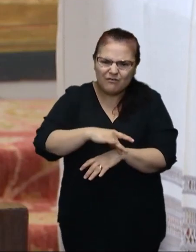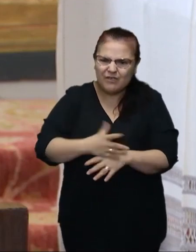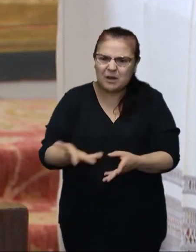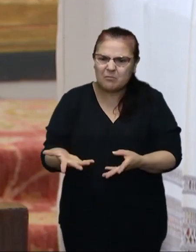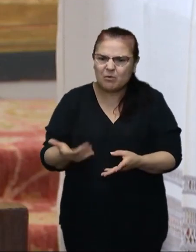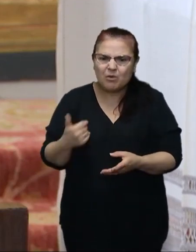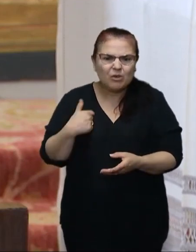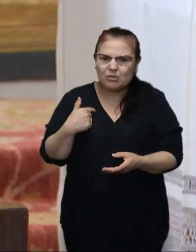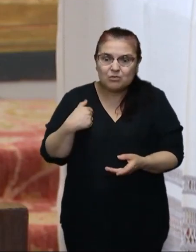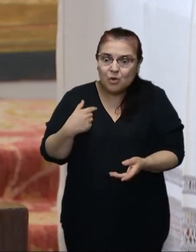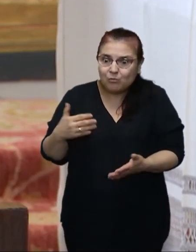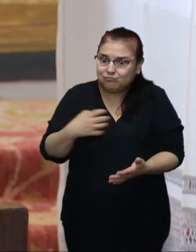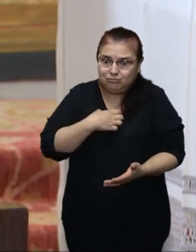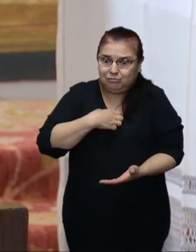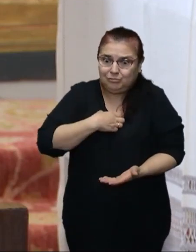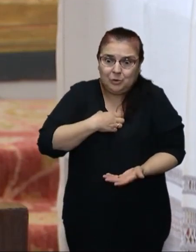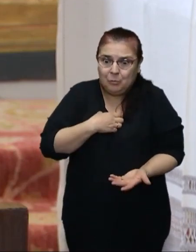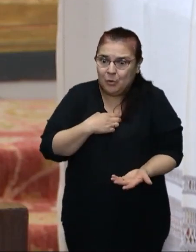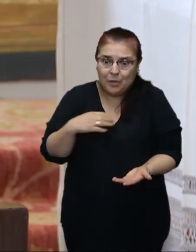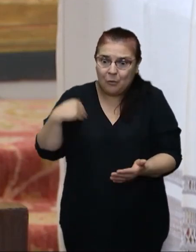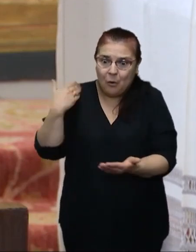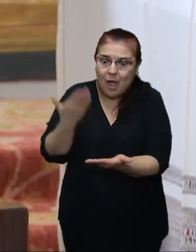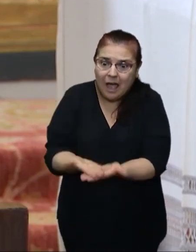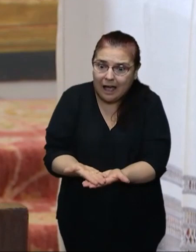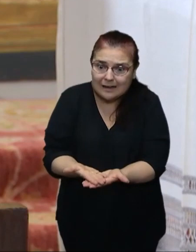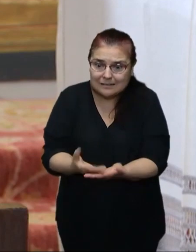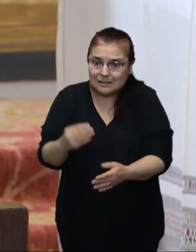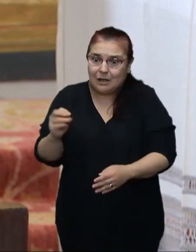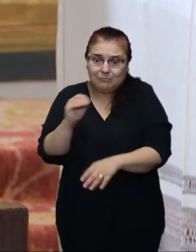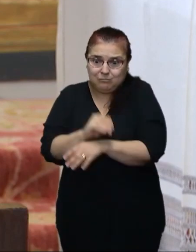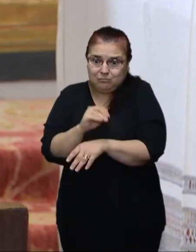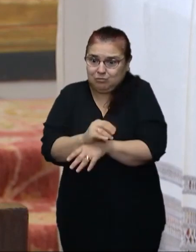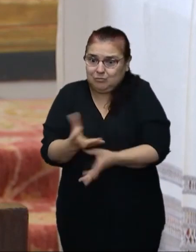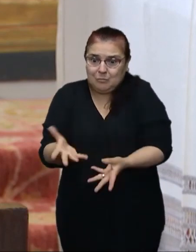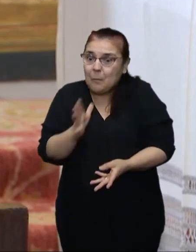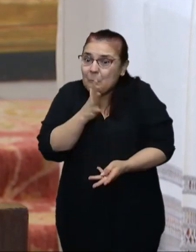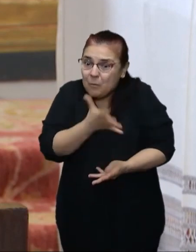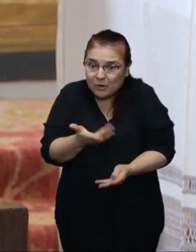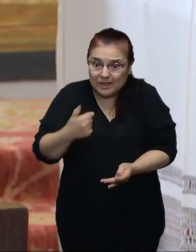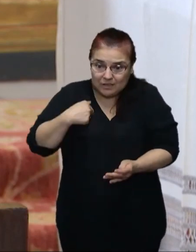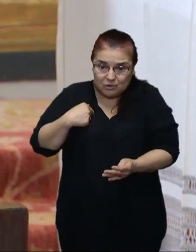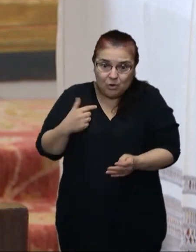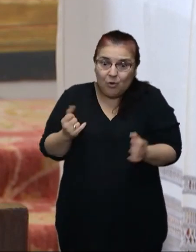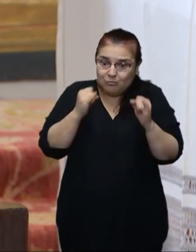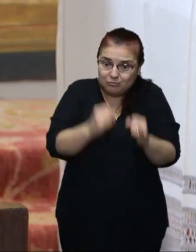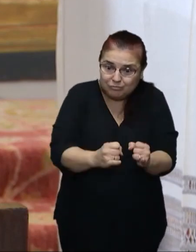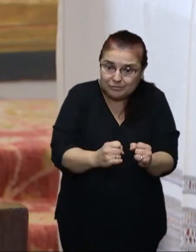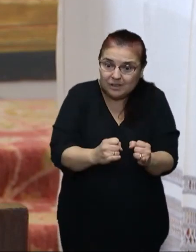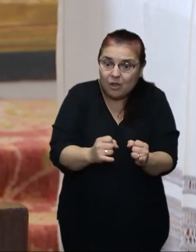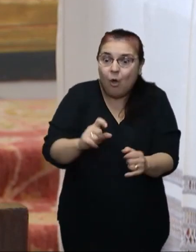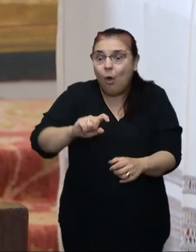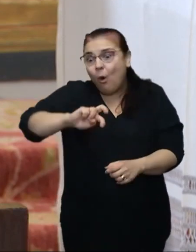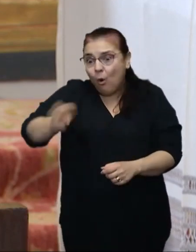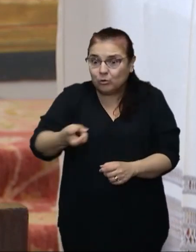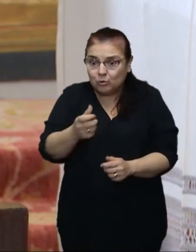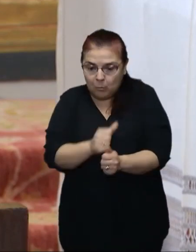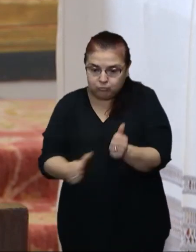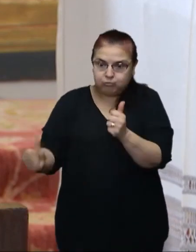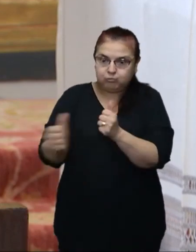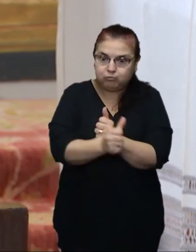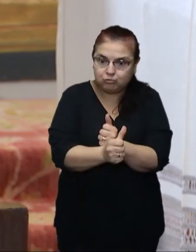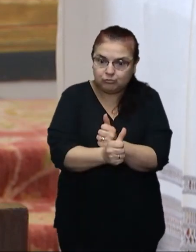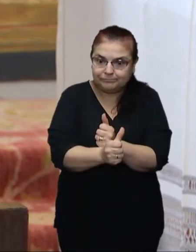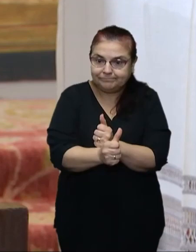y no puedo llegar a la curación, porque cuando yo llego ya ha habido otro que se me ha